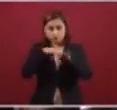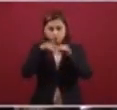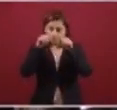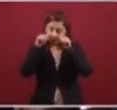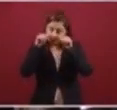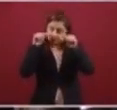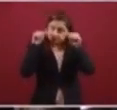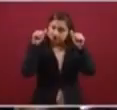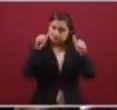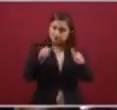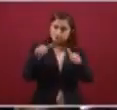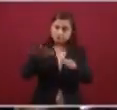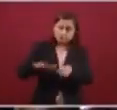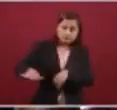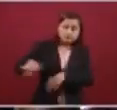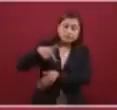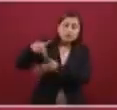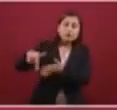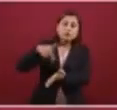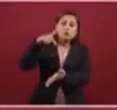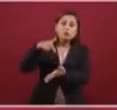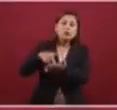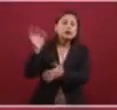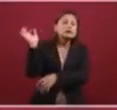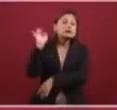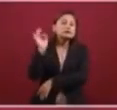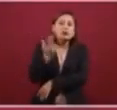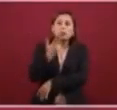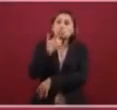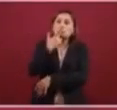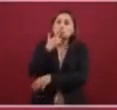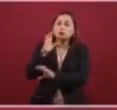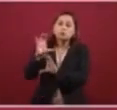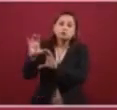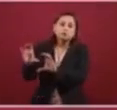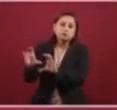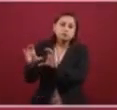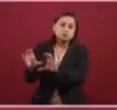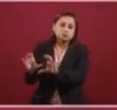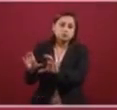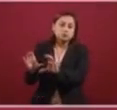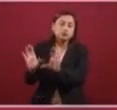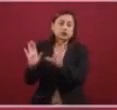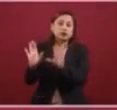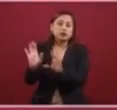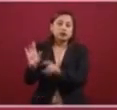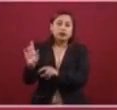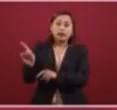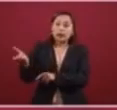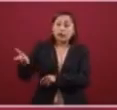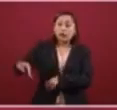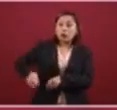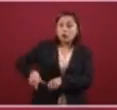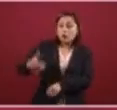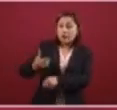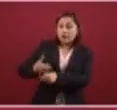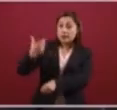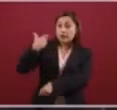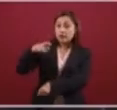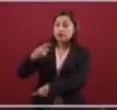posible reserva me lo propuso el gobernador de